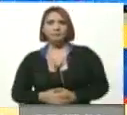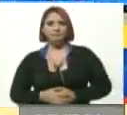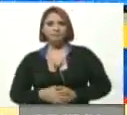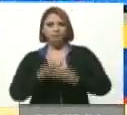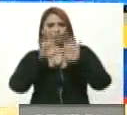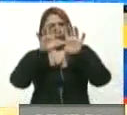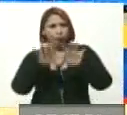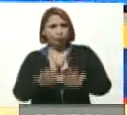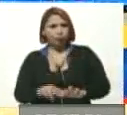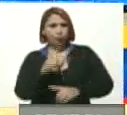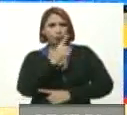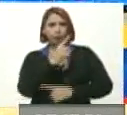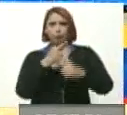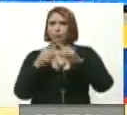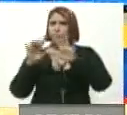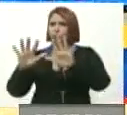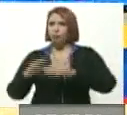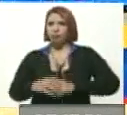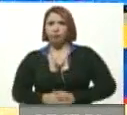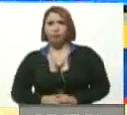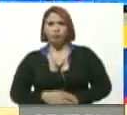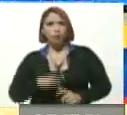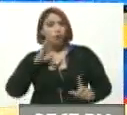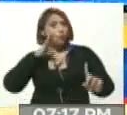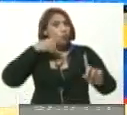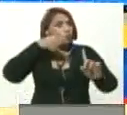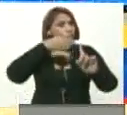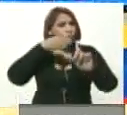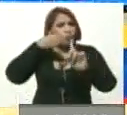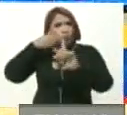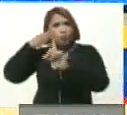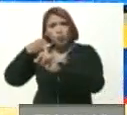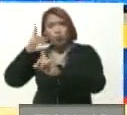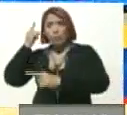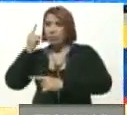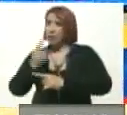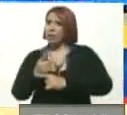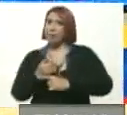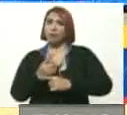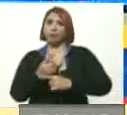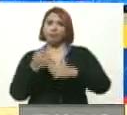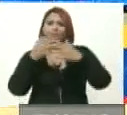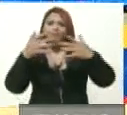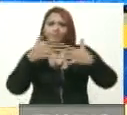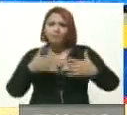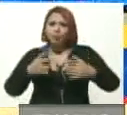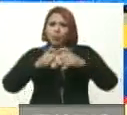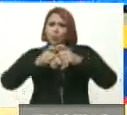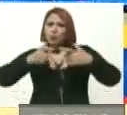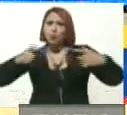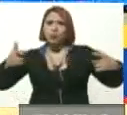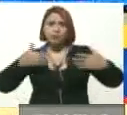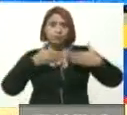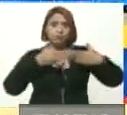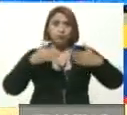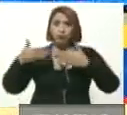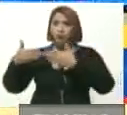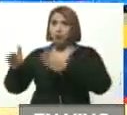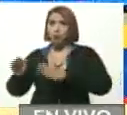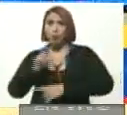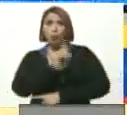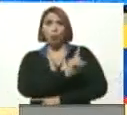1x10. Y la orientación aquí es amarrar, expandir y garantizar el